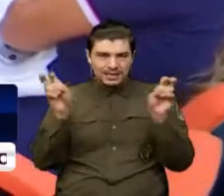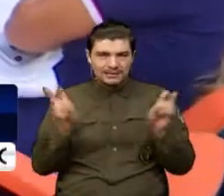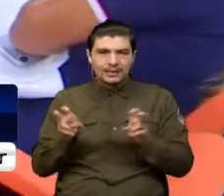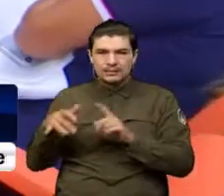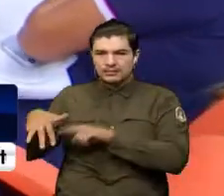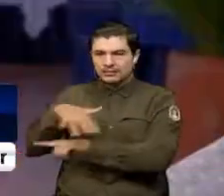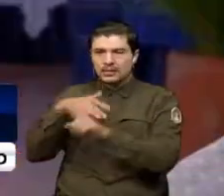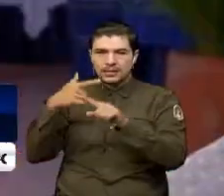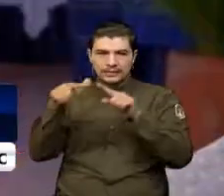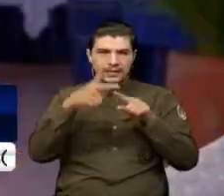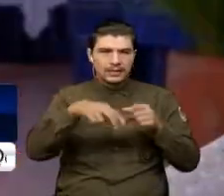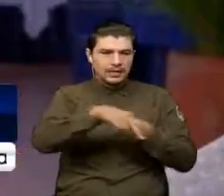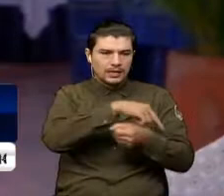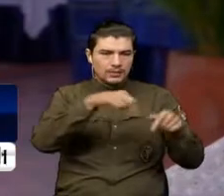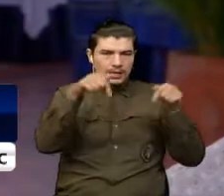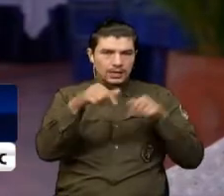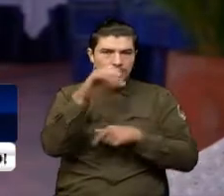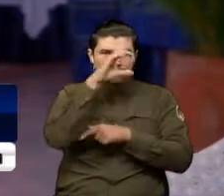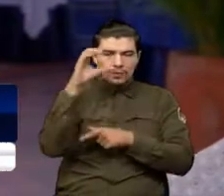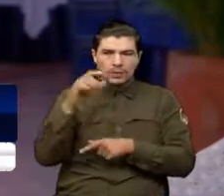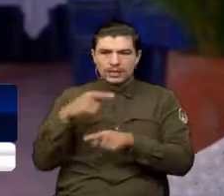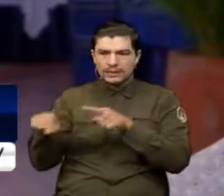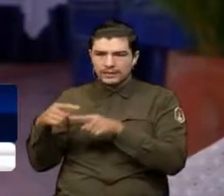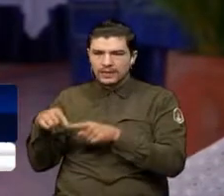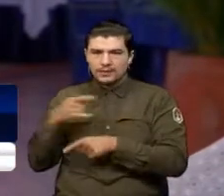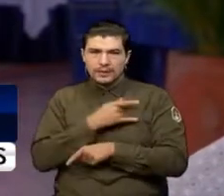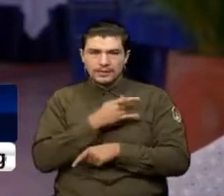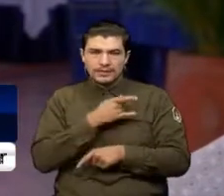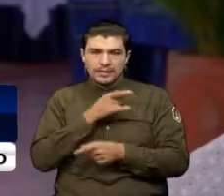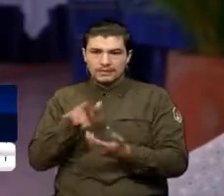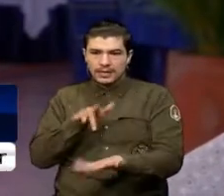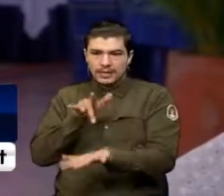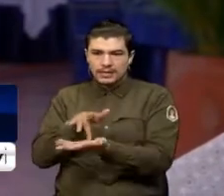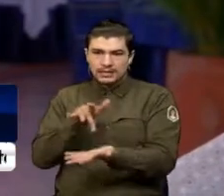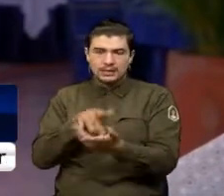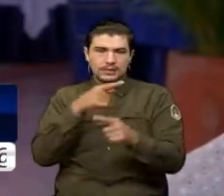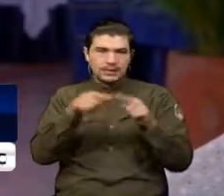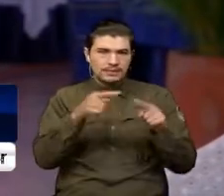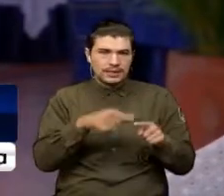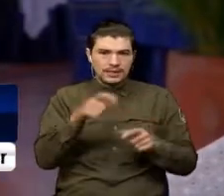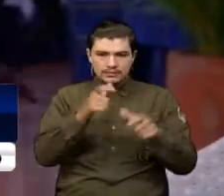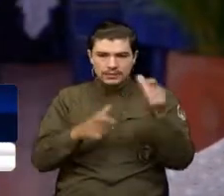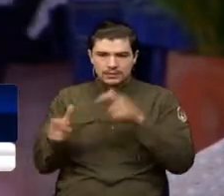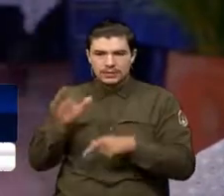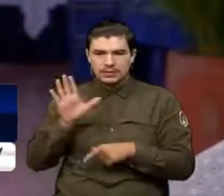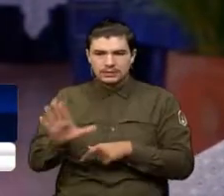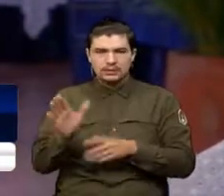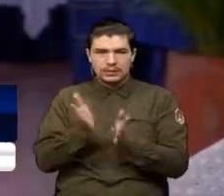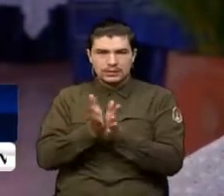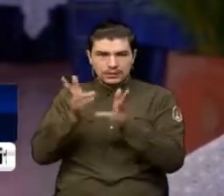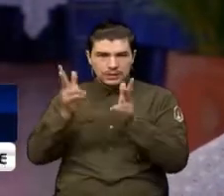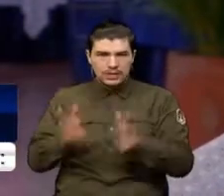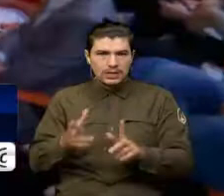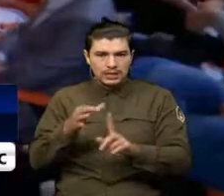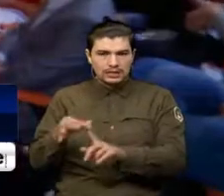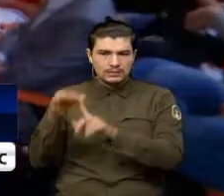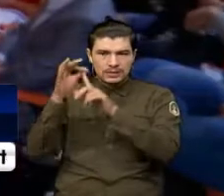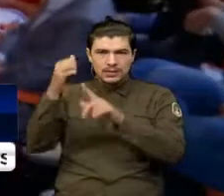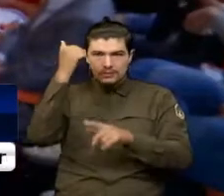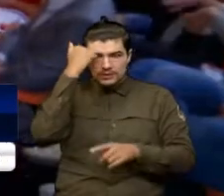regiones del país de diferentes universidades con participación de diferentes personas desde estudiantes especialistas docentes